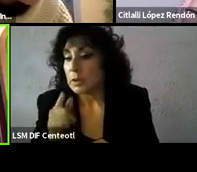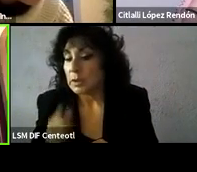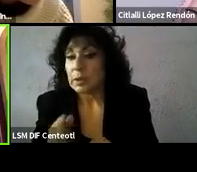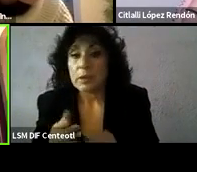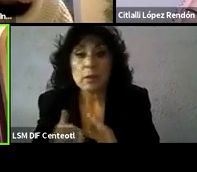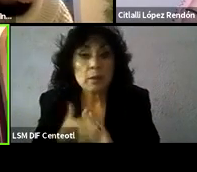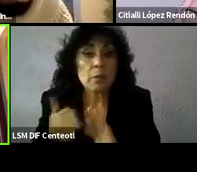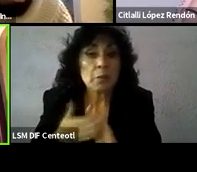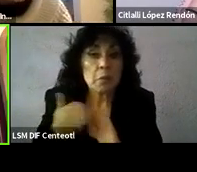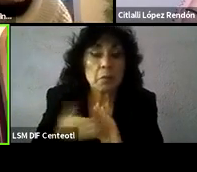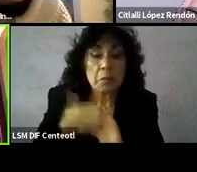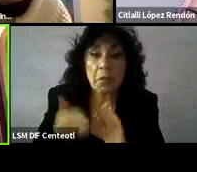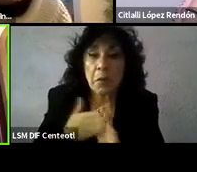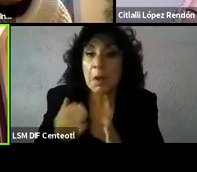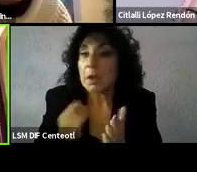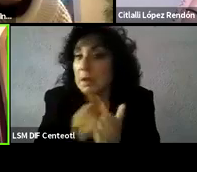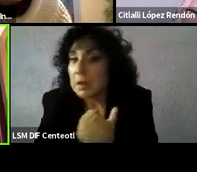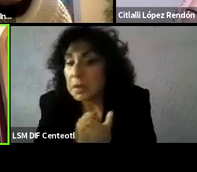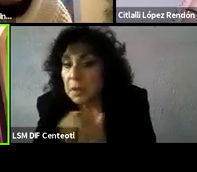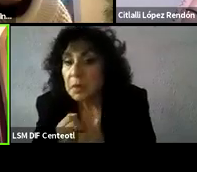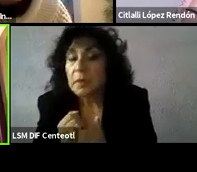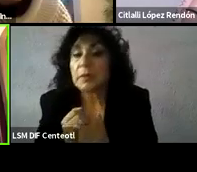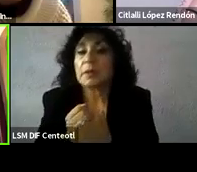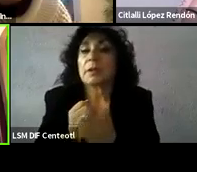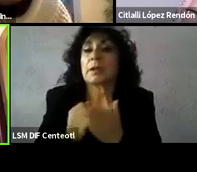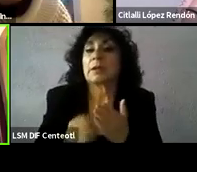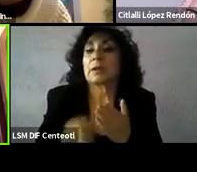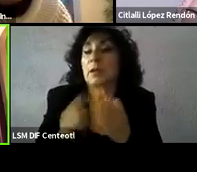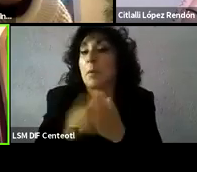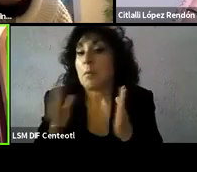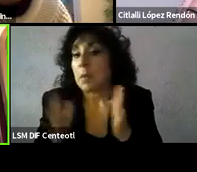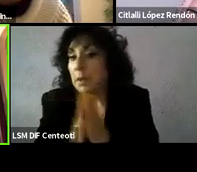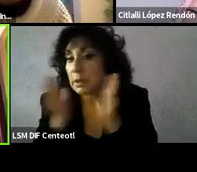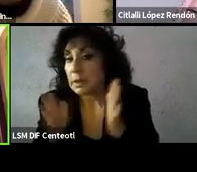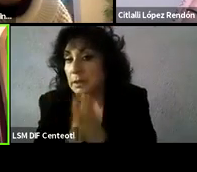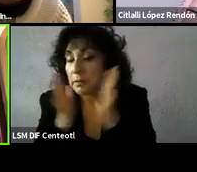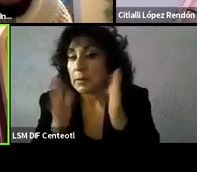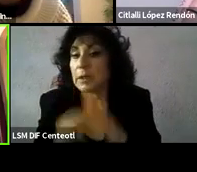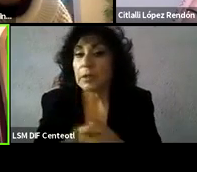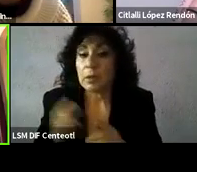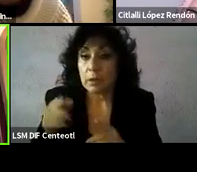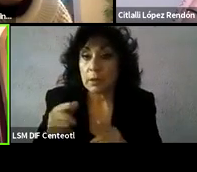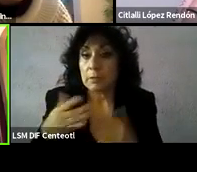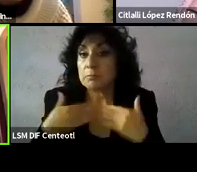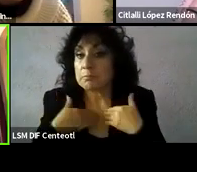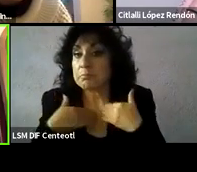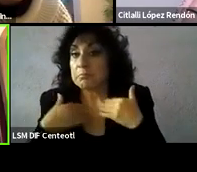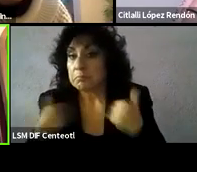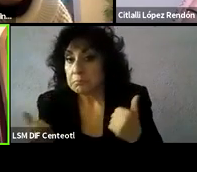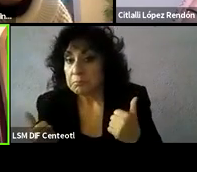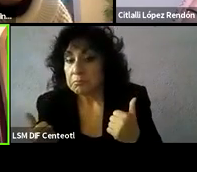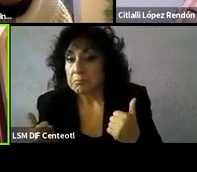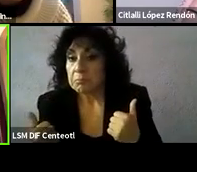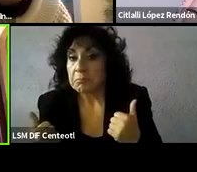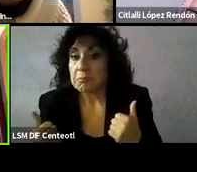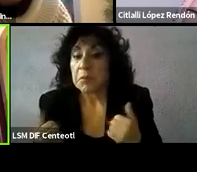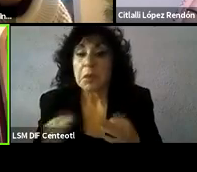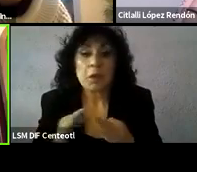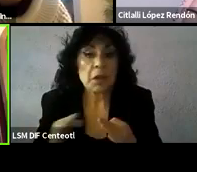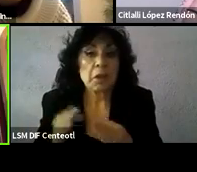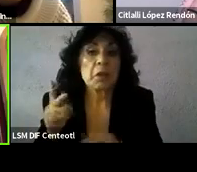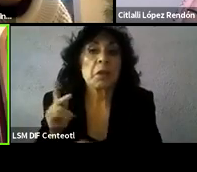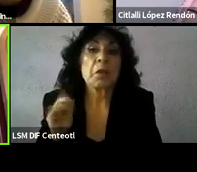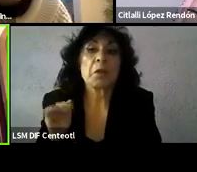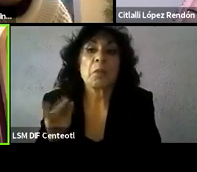abriendo posibilidades de tomar decisiones, que vayan participando y que vayan entendiendo y ejerciendo lo que es la democracia, lo que